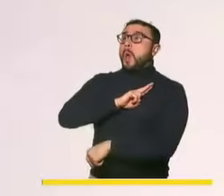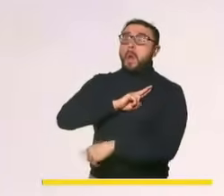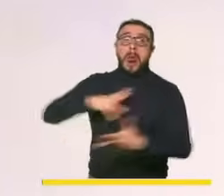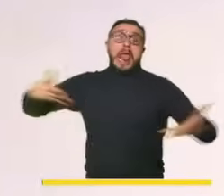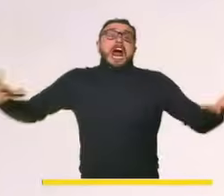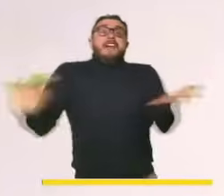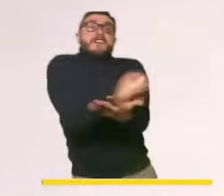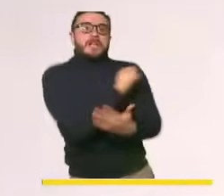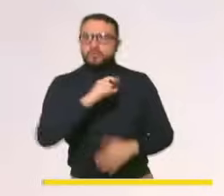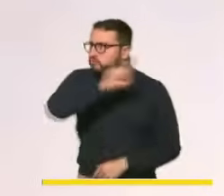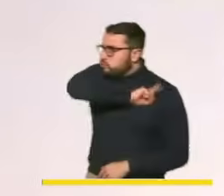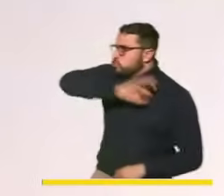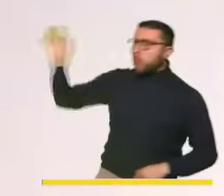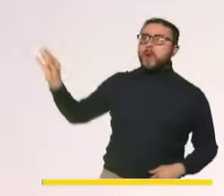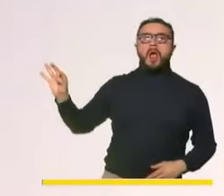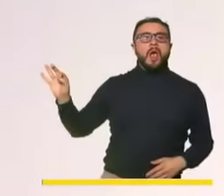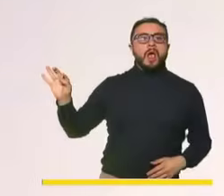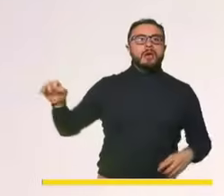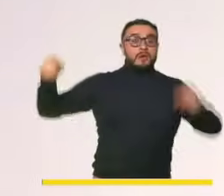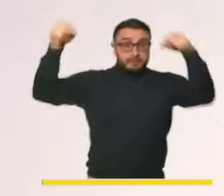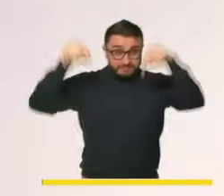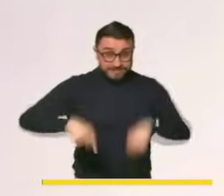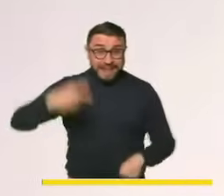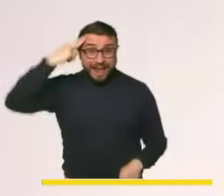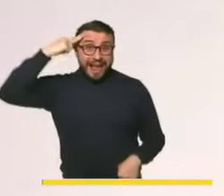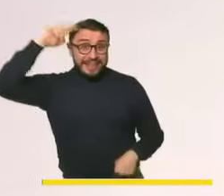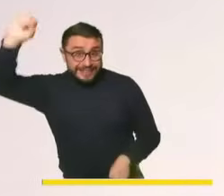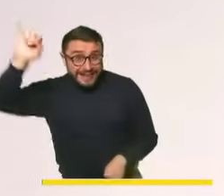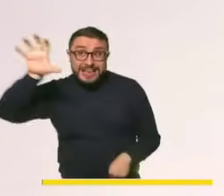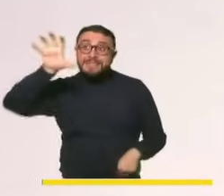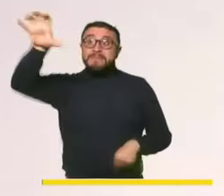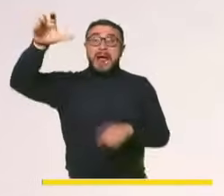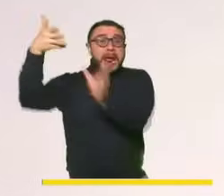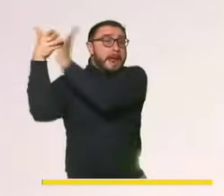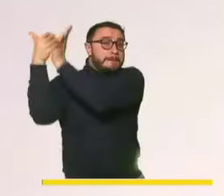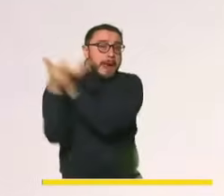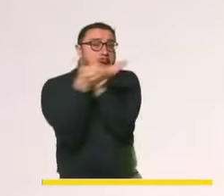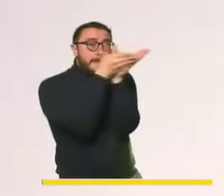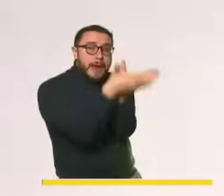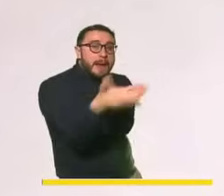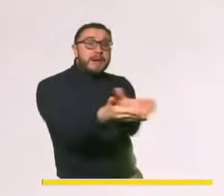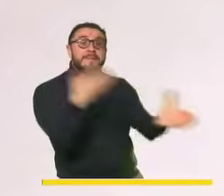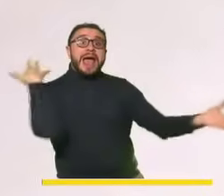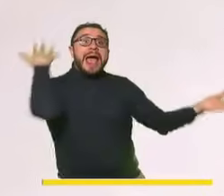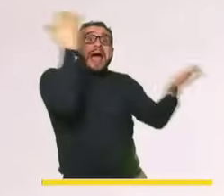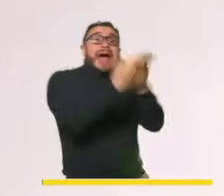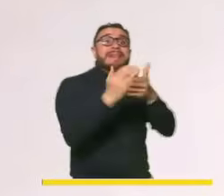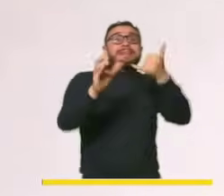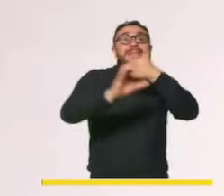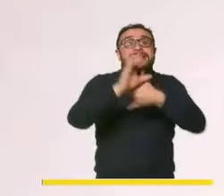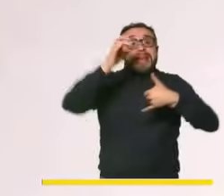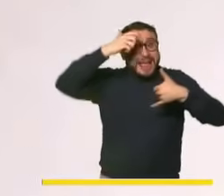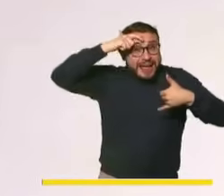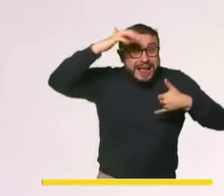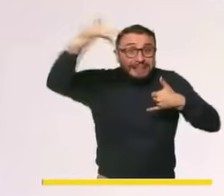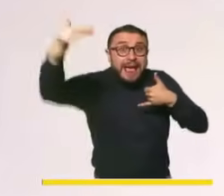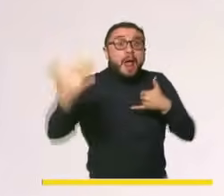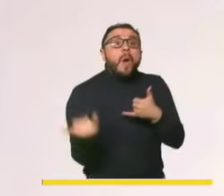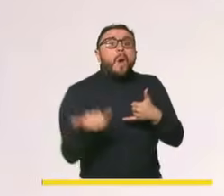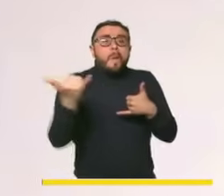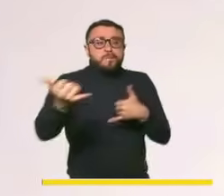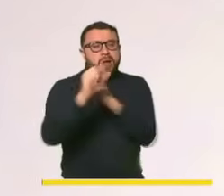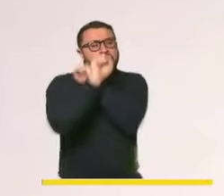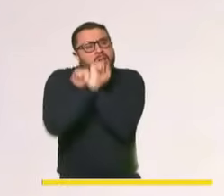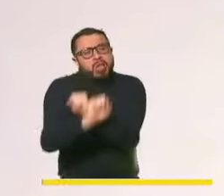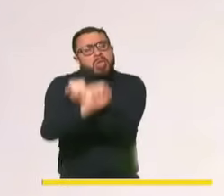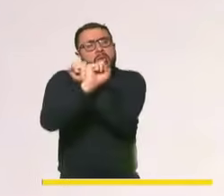arrebatar. Por aquí viniendo desde Haití, en el mar, hasta la Cartagena, llena de